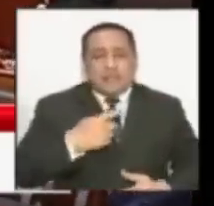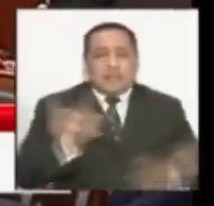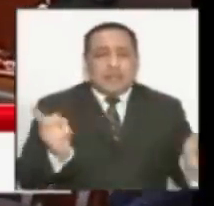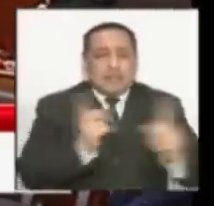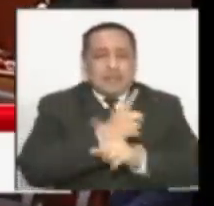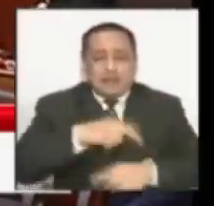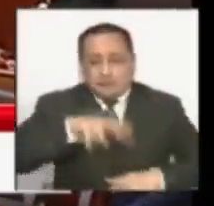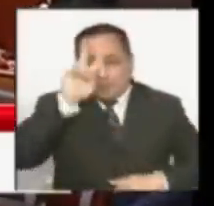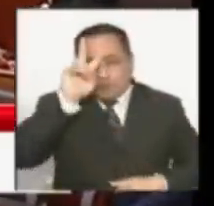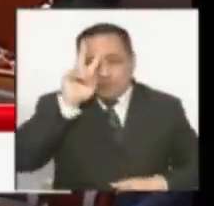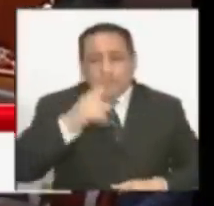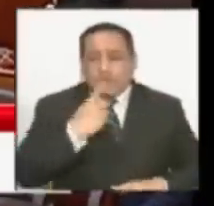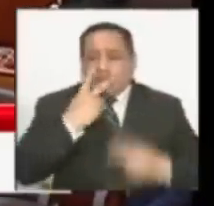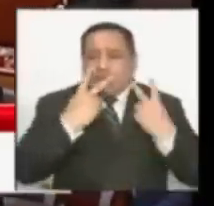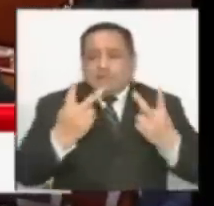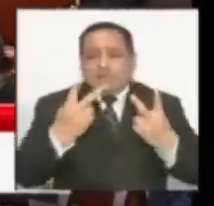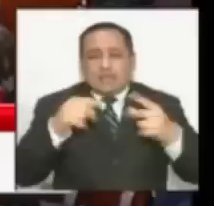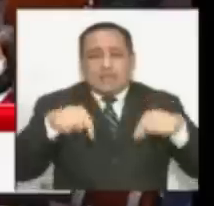Tomándose una foto.